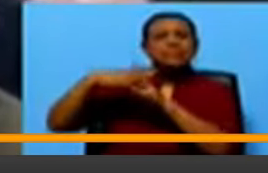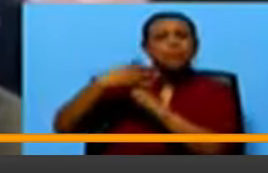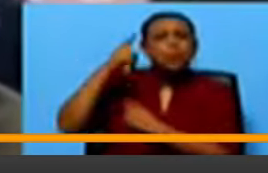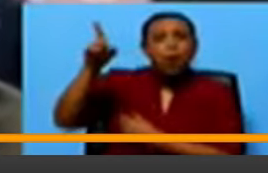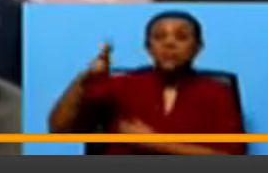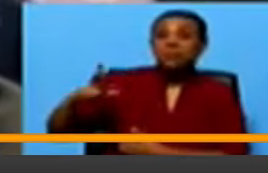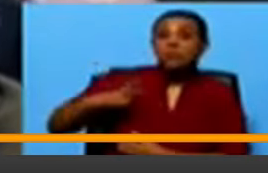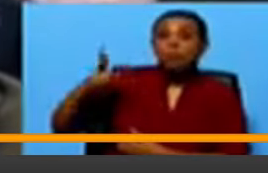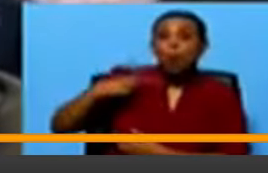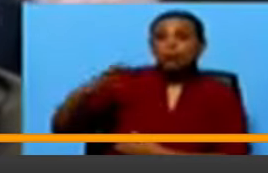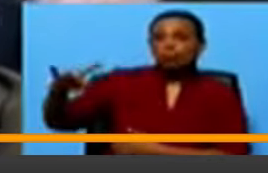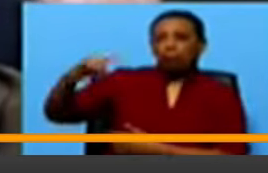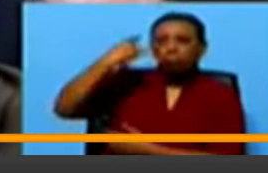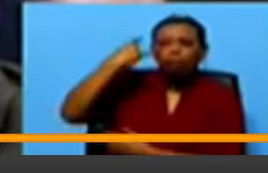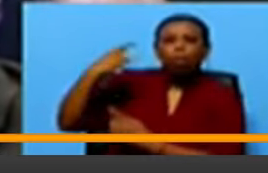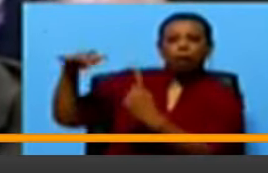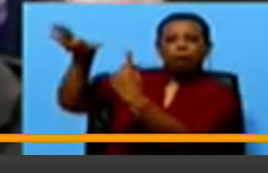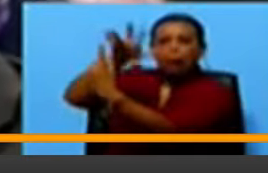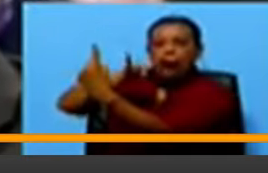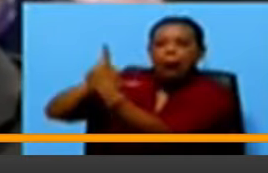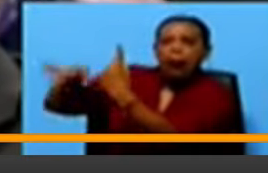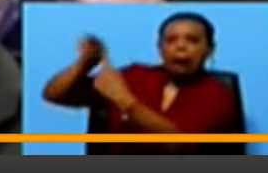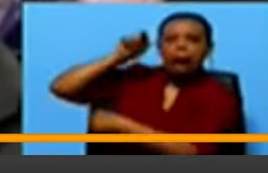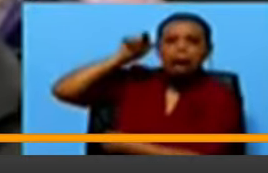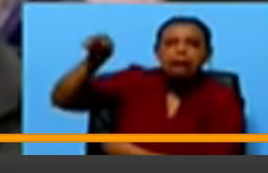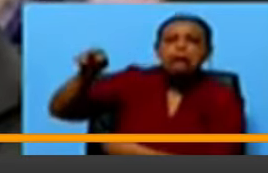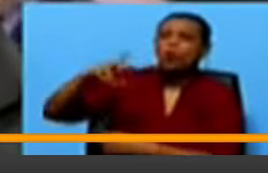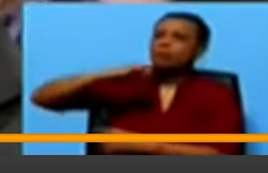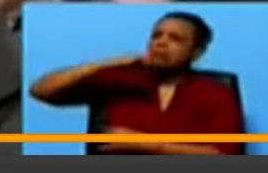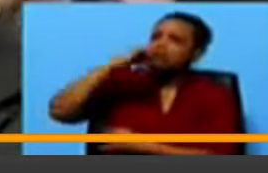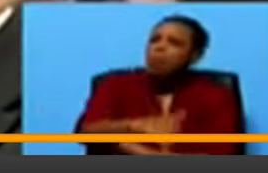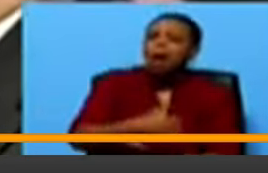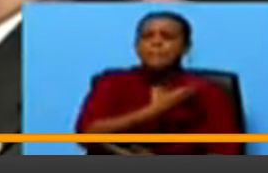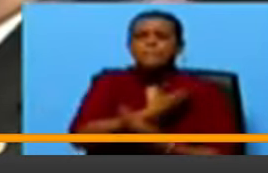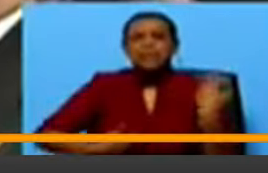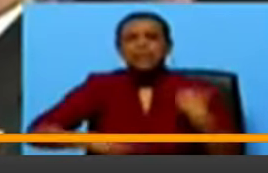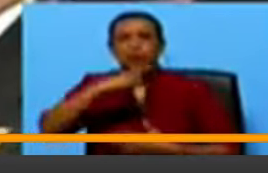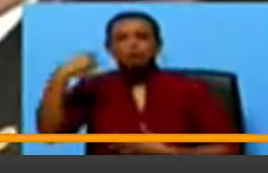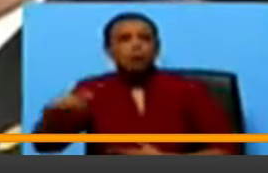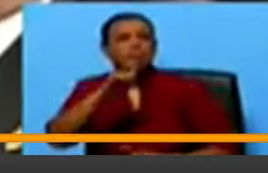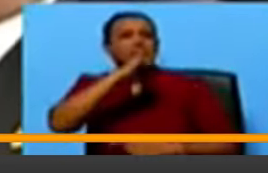la diplomacia del engaño que ha denunciado el presidente Putin.